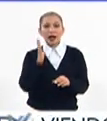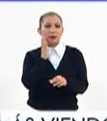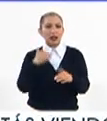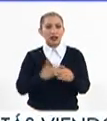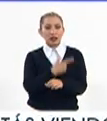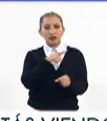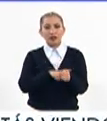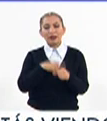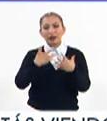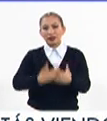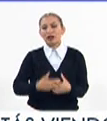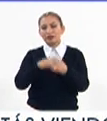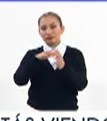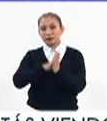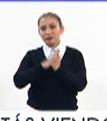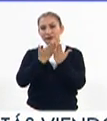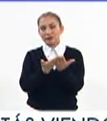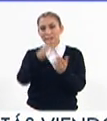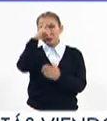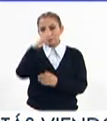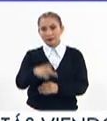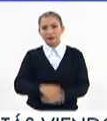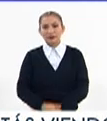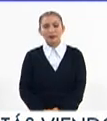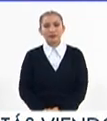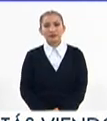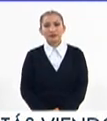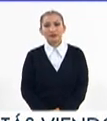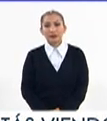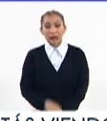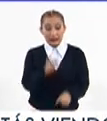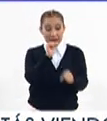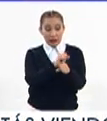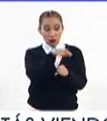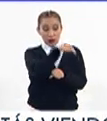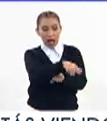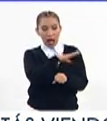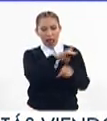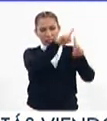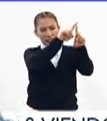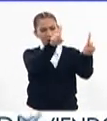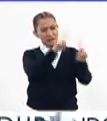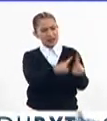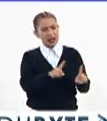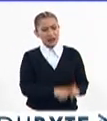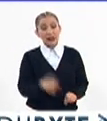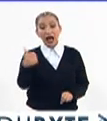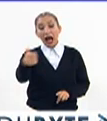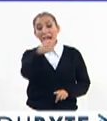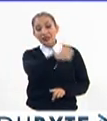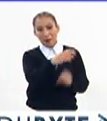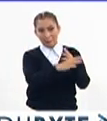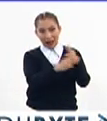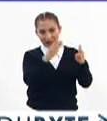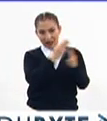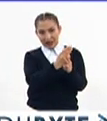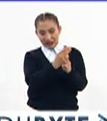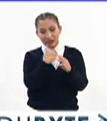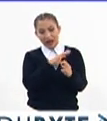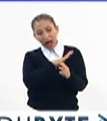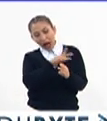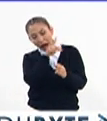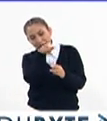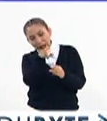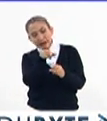Cámara Nacional de la Industria Editorial Mexicana. En secundaria hay una variedad en cada una de las materias de la